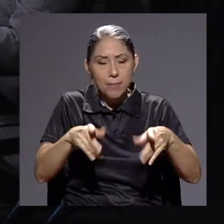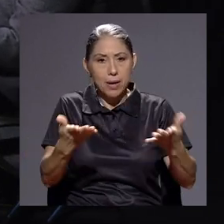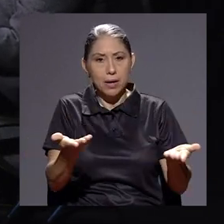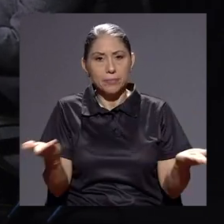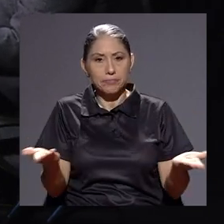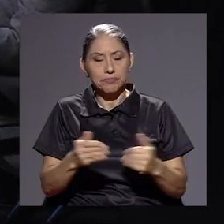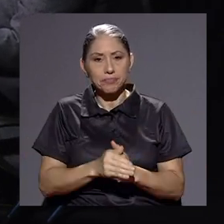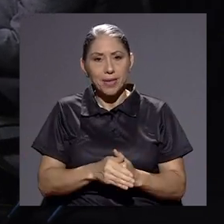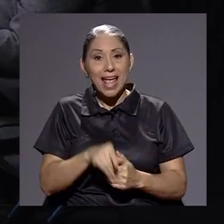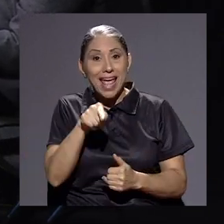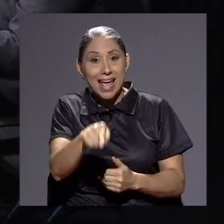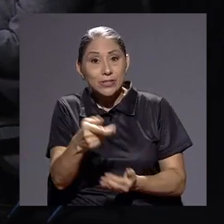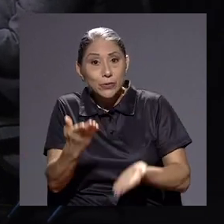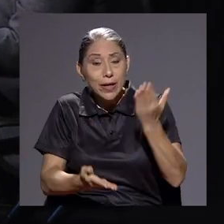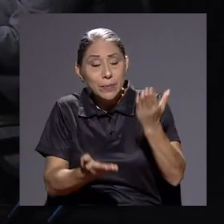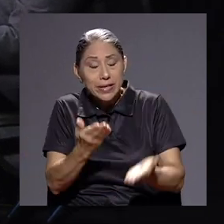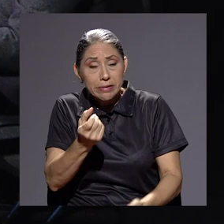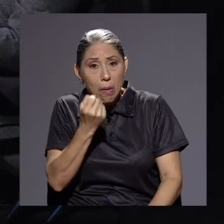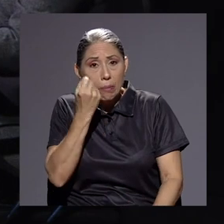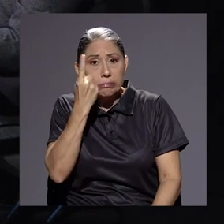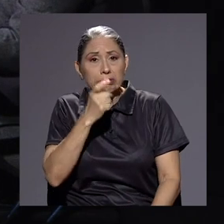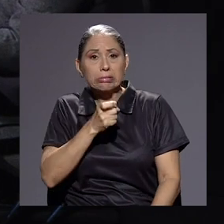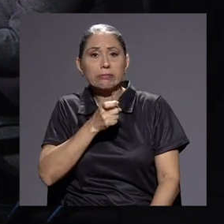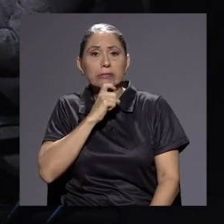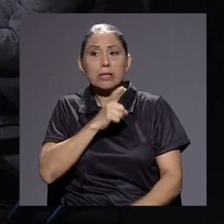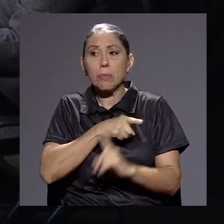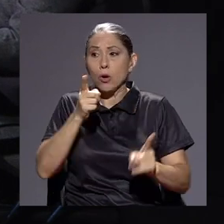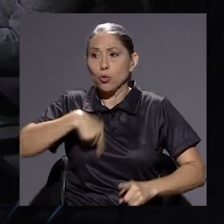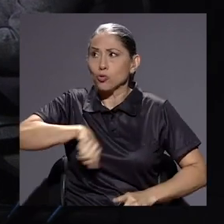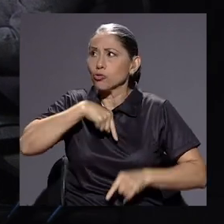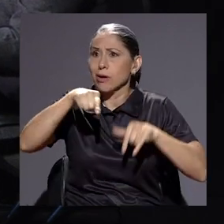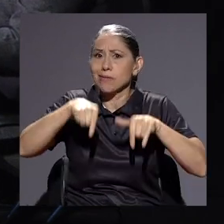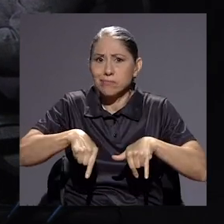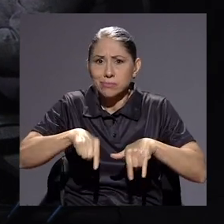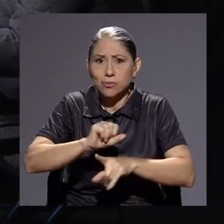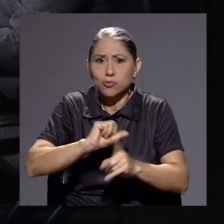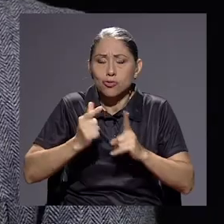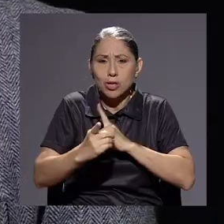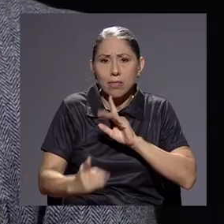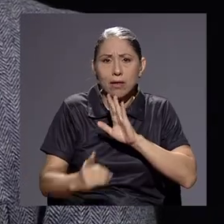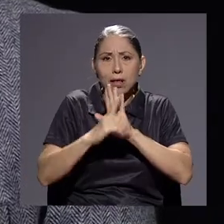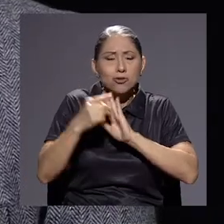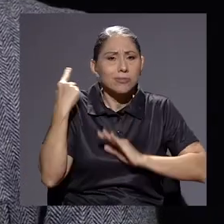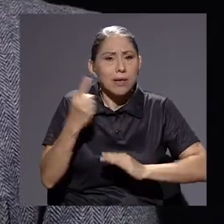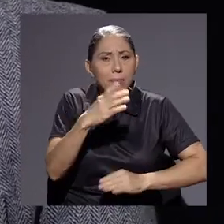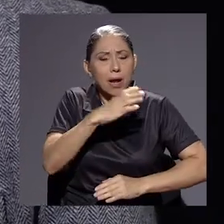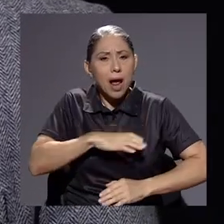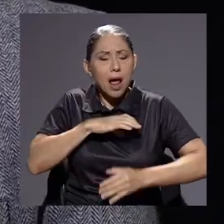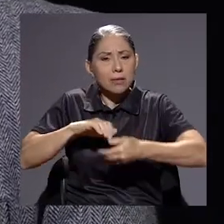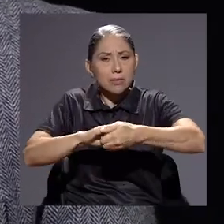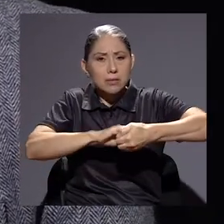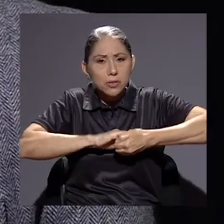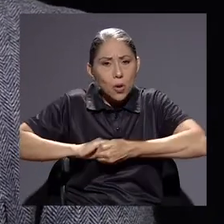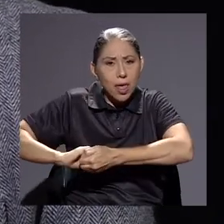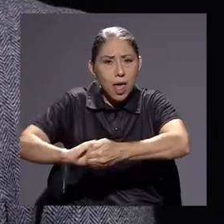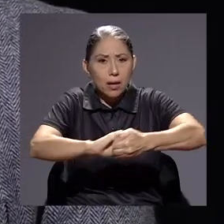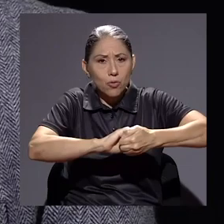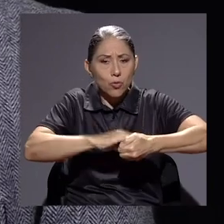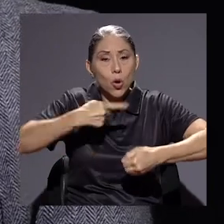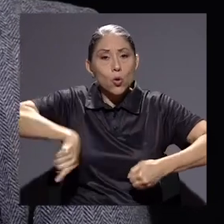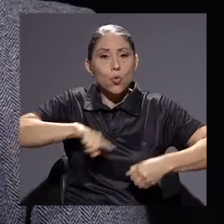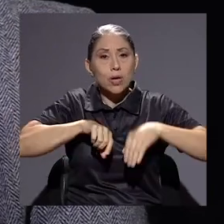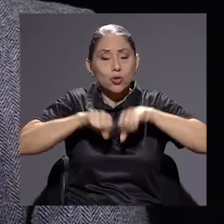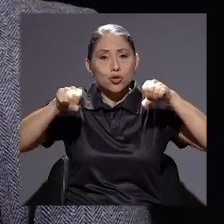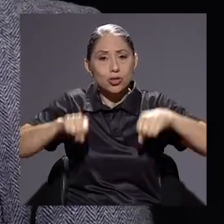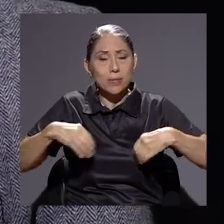puede ser difícil de entender, pero estamos en un Estado social de derecho que se ha caracterizado por ser solidario y porque tenemos un sistema de salud